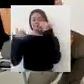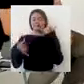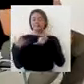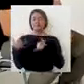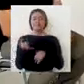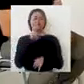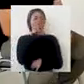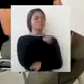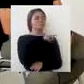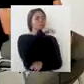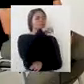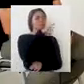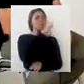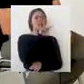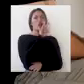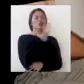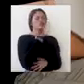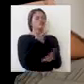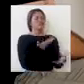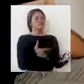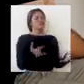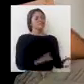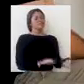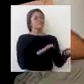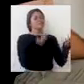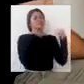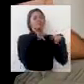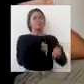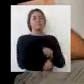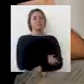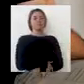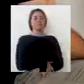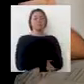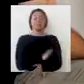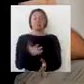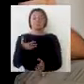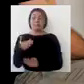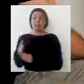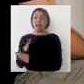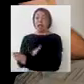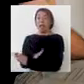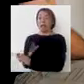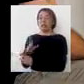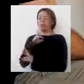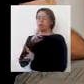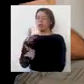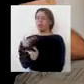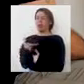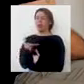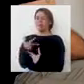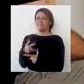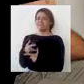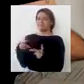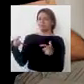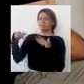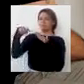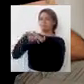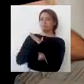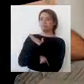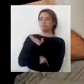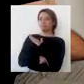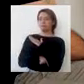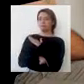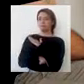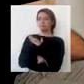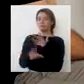cómo promueve la lectura el cómic entonces? Pero permíteme, Carlos, yo te respondo de una manera más amplia y no solo